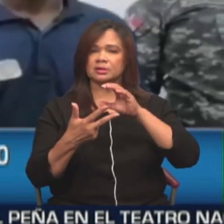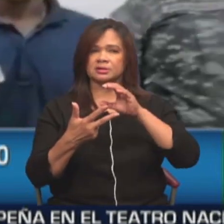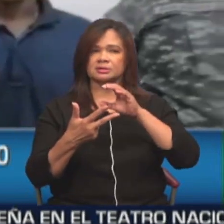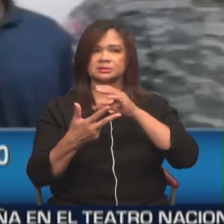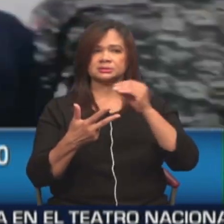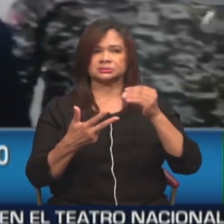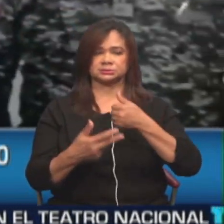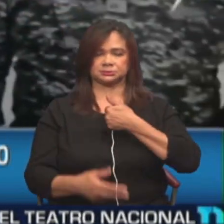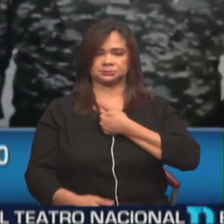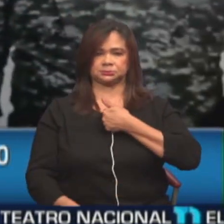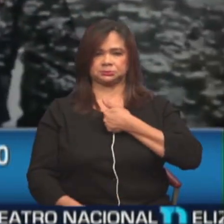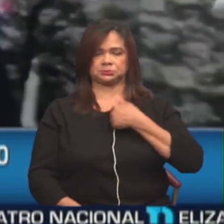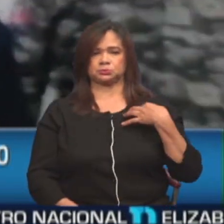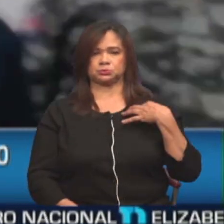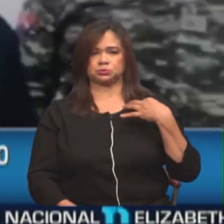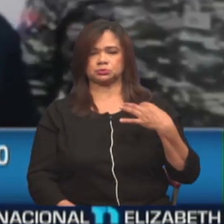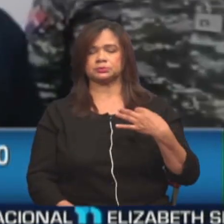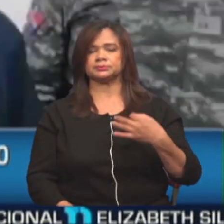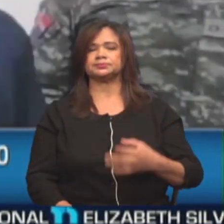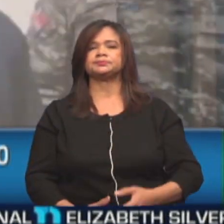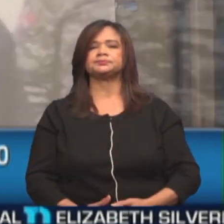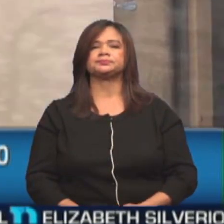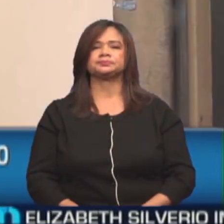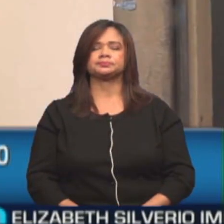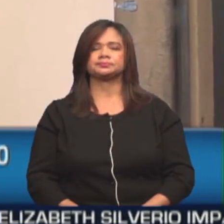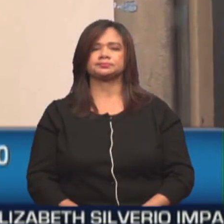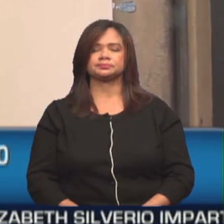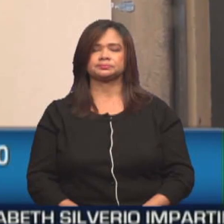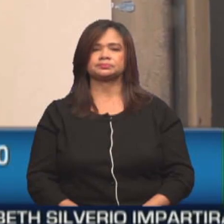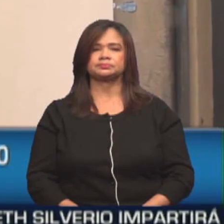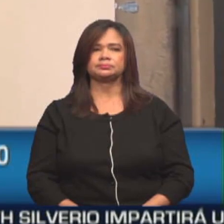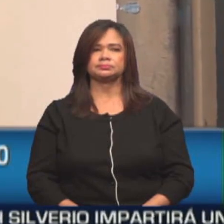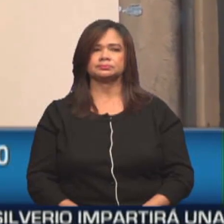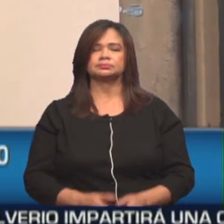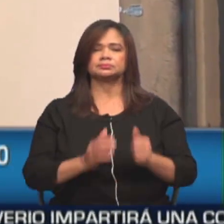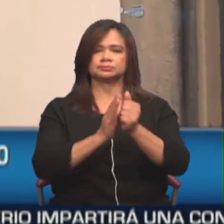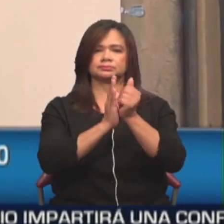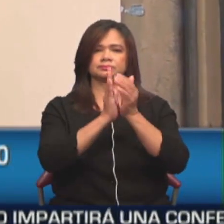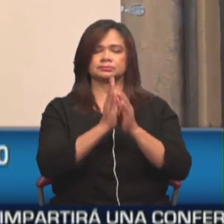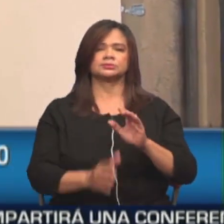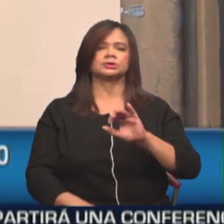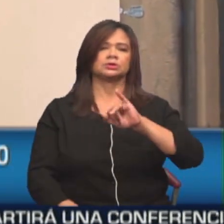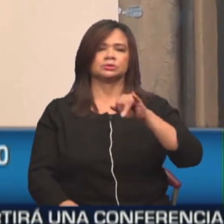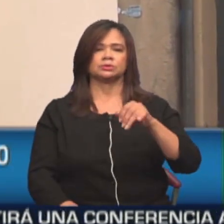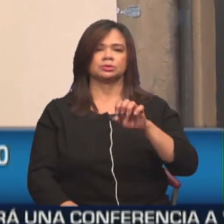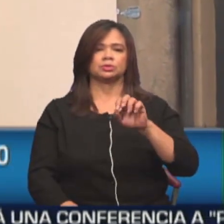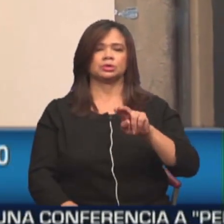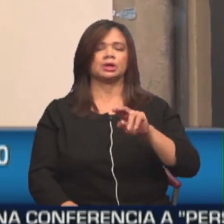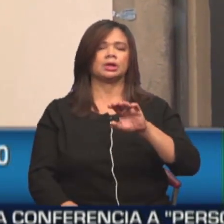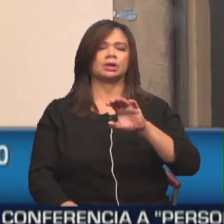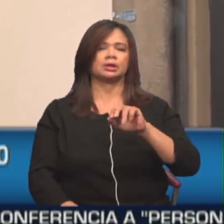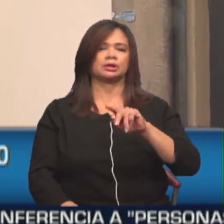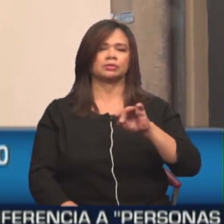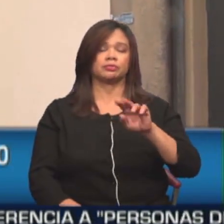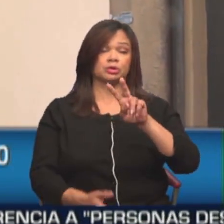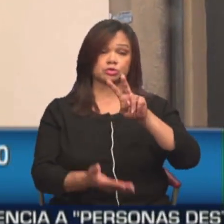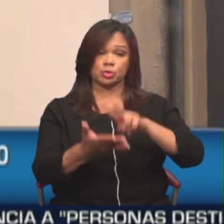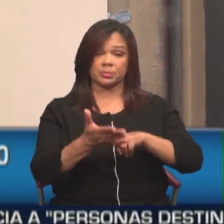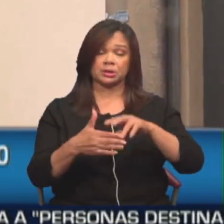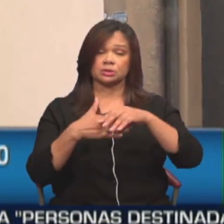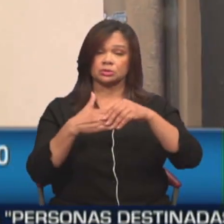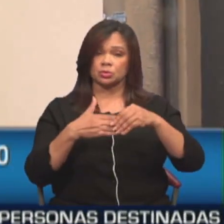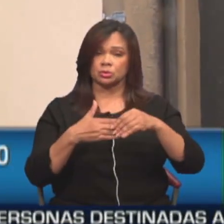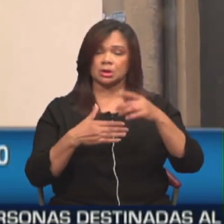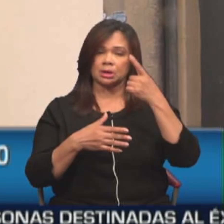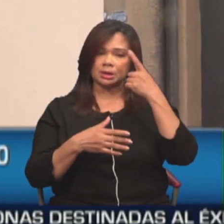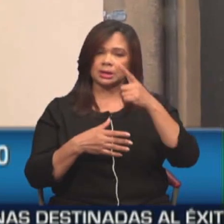se entregaron el pasado lunes. Recordemos que el abogado Jean Christopher Pérez había ofertado $2,000 a